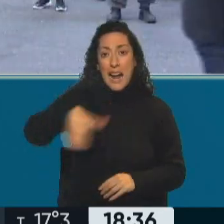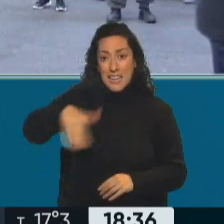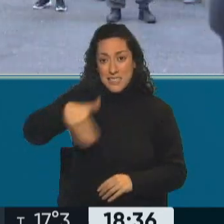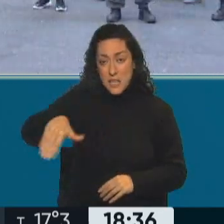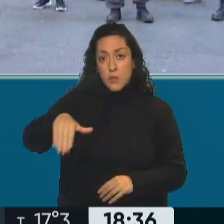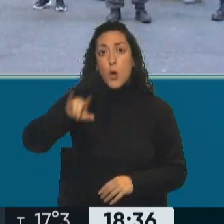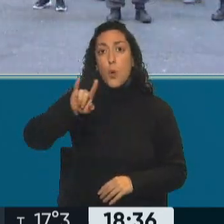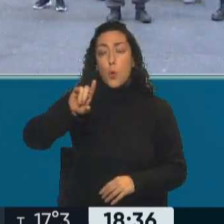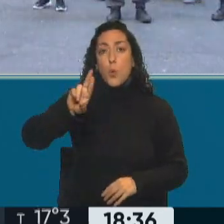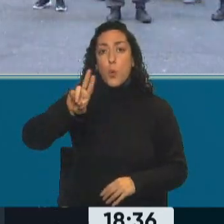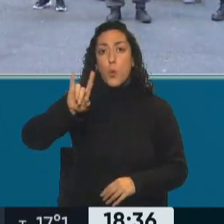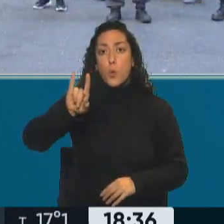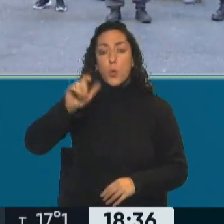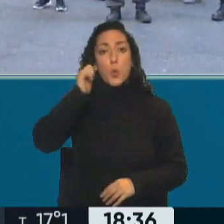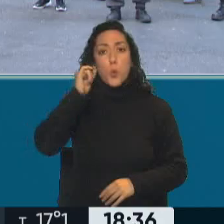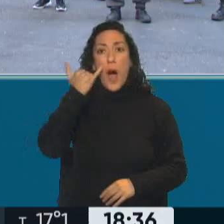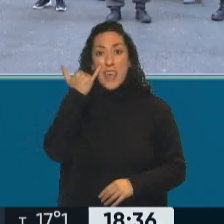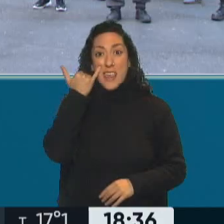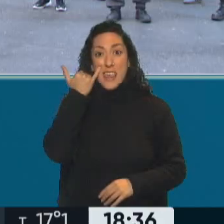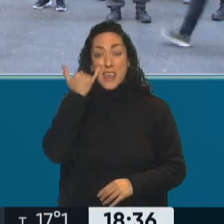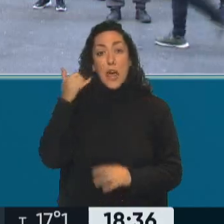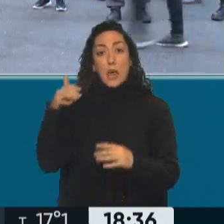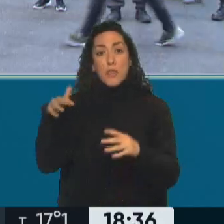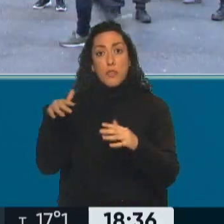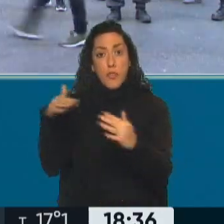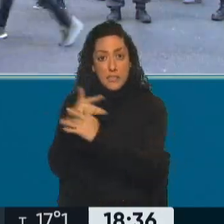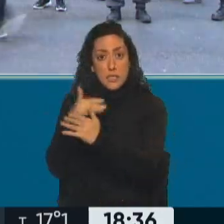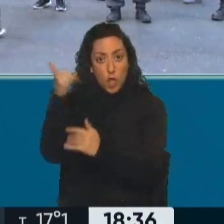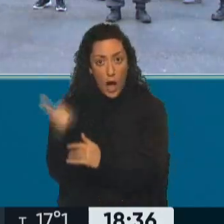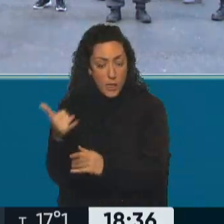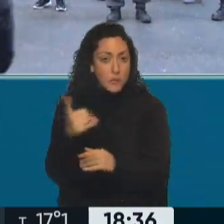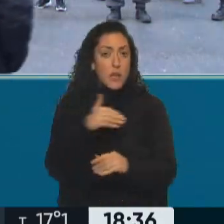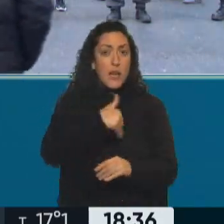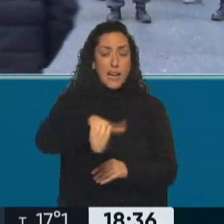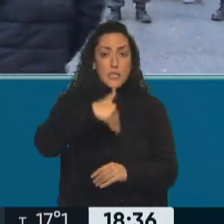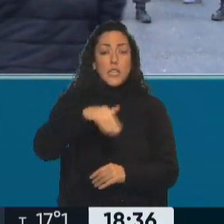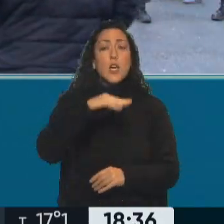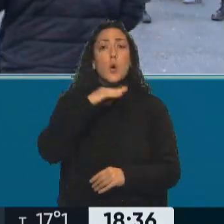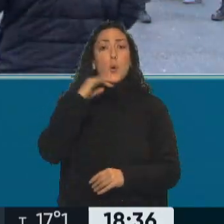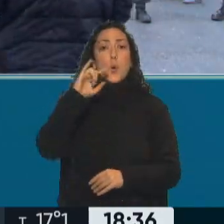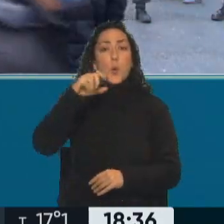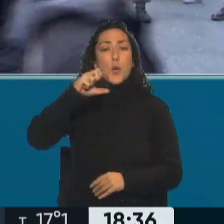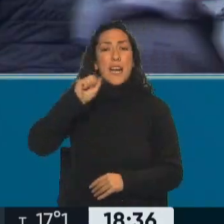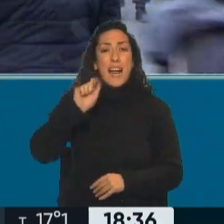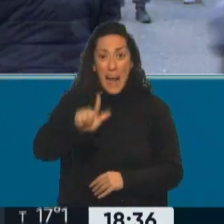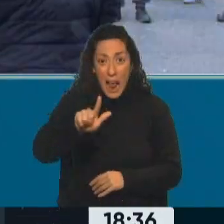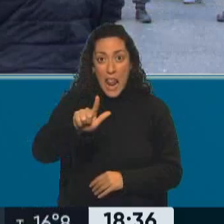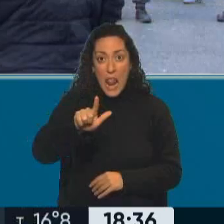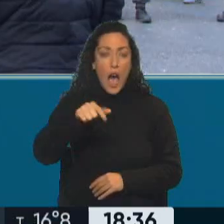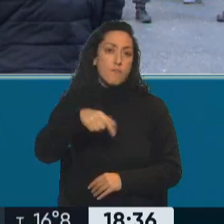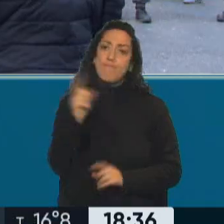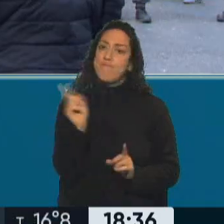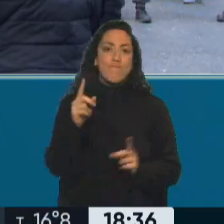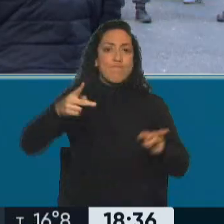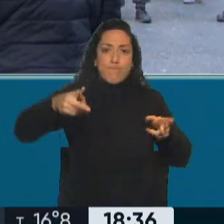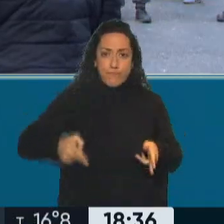está habilitada al tránsito pero así juncal hasta paraná donde cientos de militantes sobre